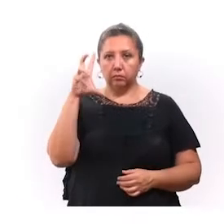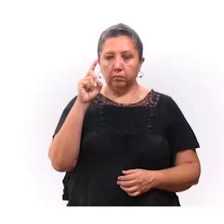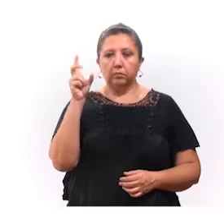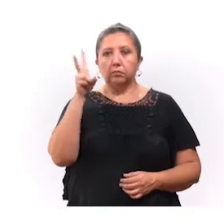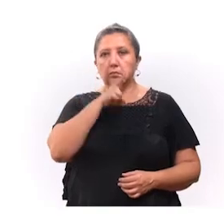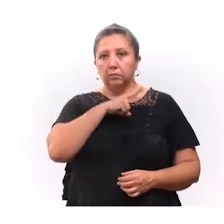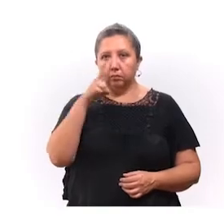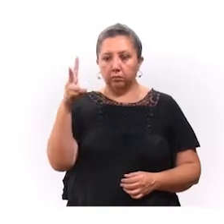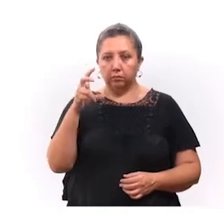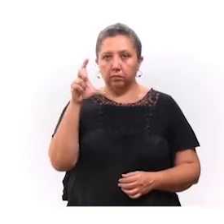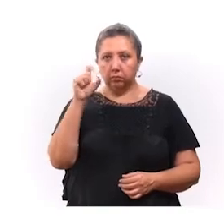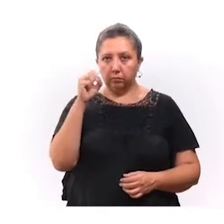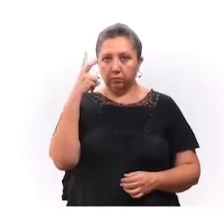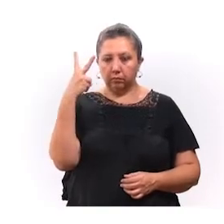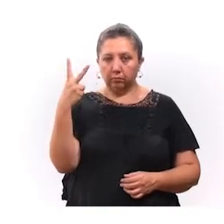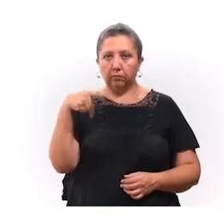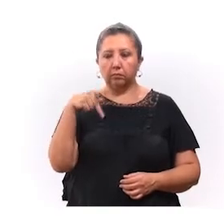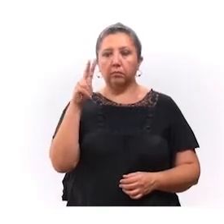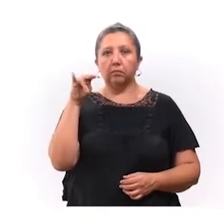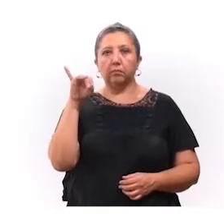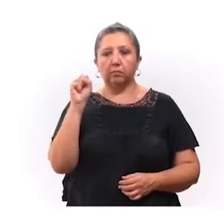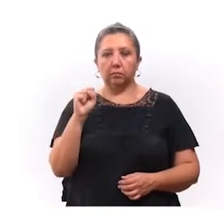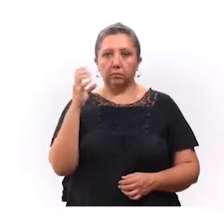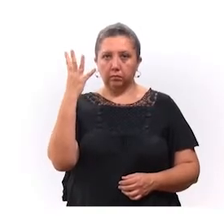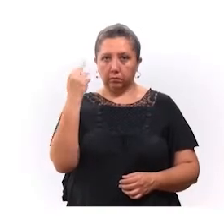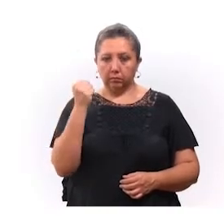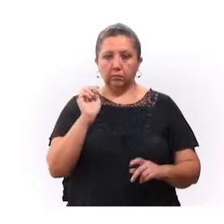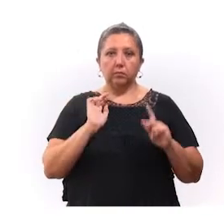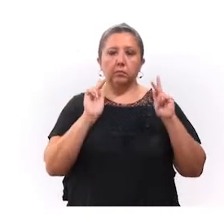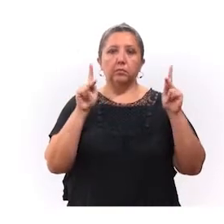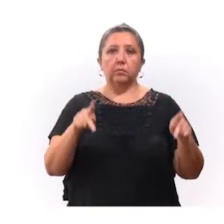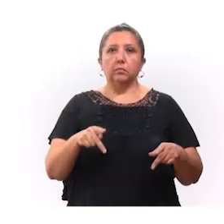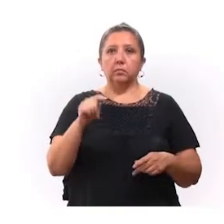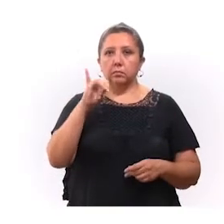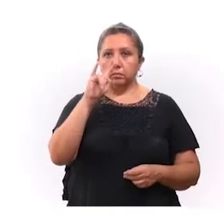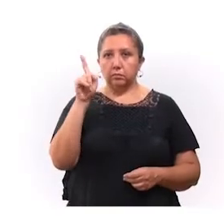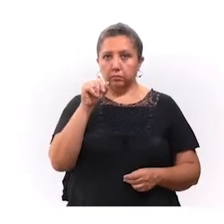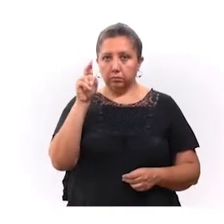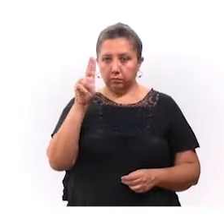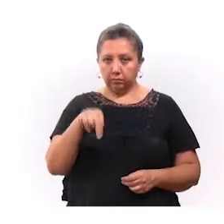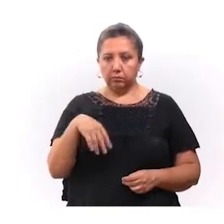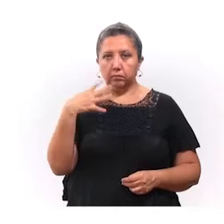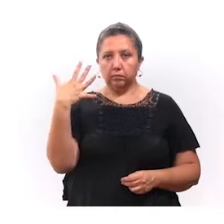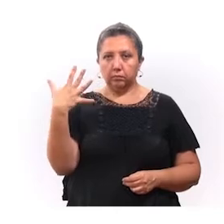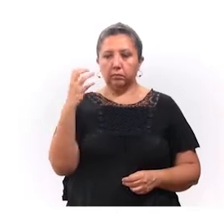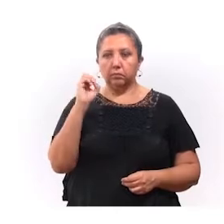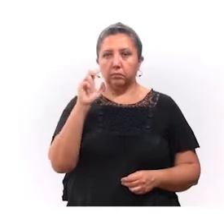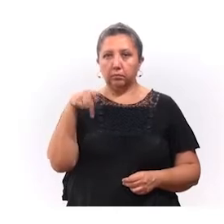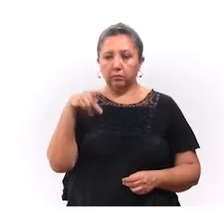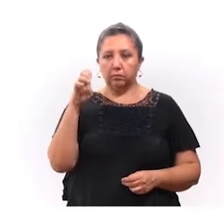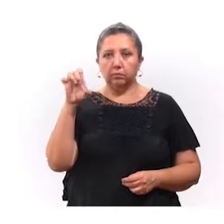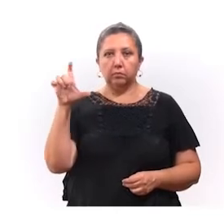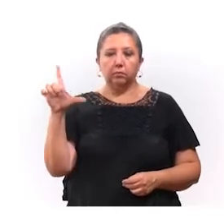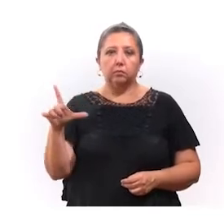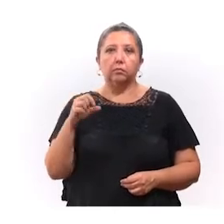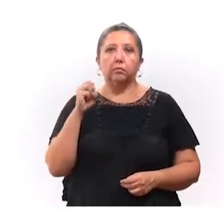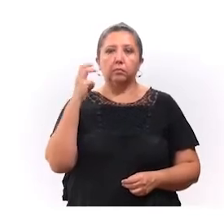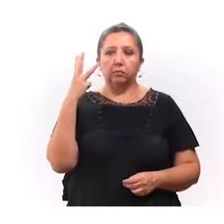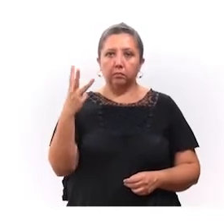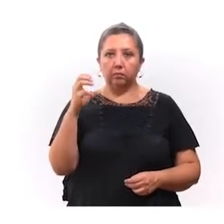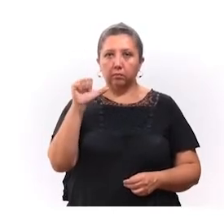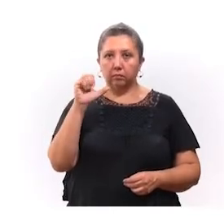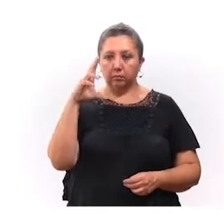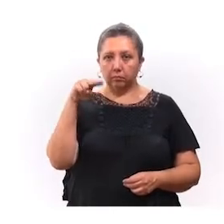en Valladolid, 22 en Canacín, 9 en Progreso y Tizimín, 5 en Concal y Tixcocop, 3